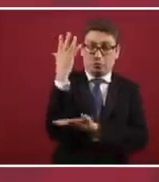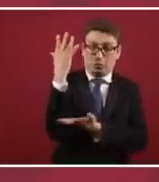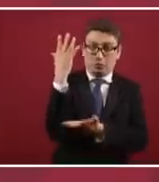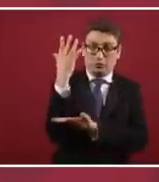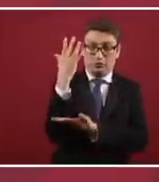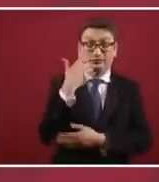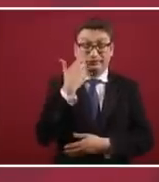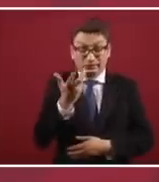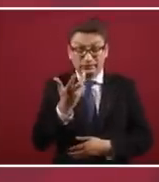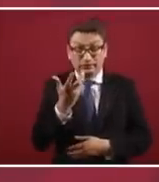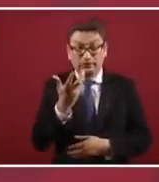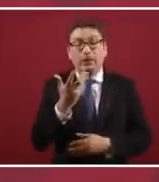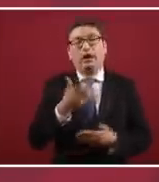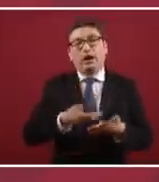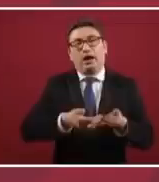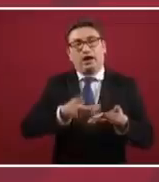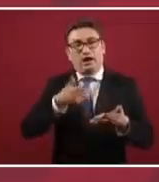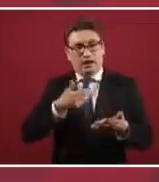tiene que haber consulta